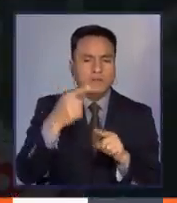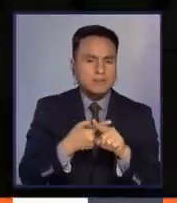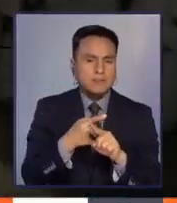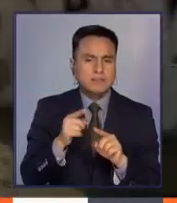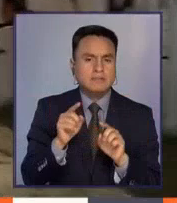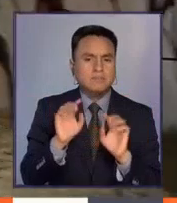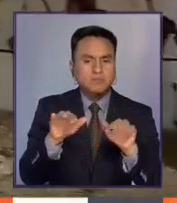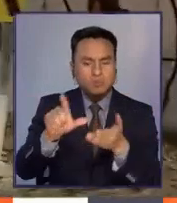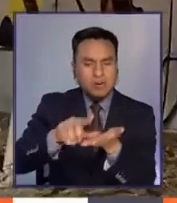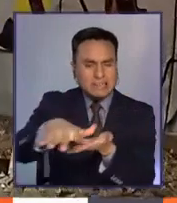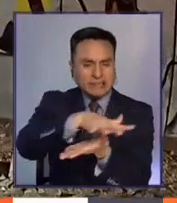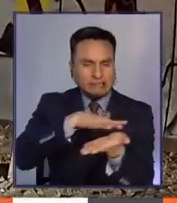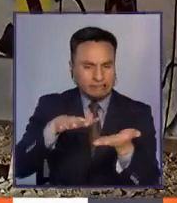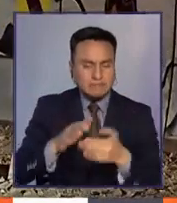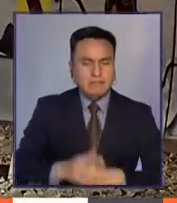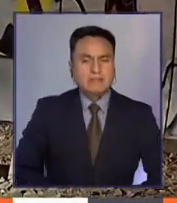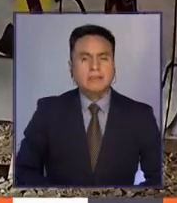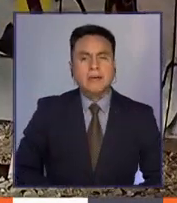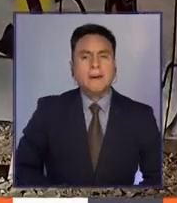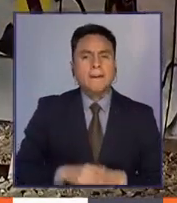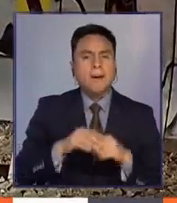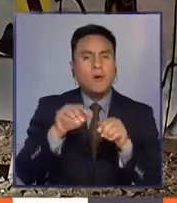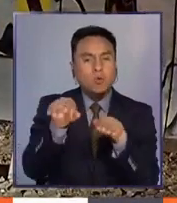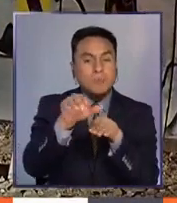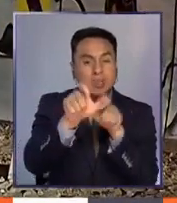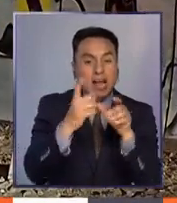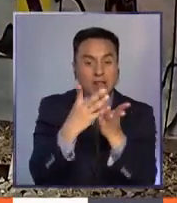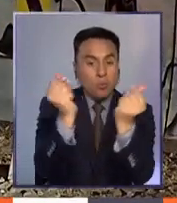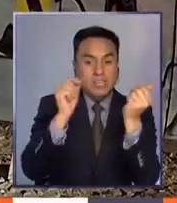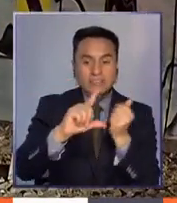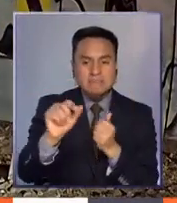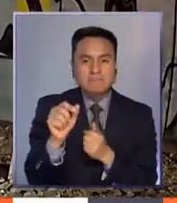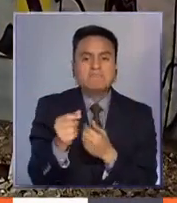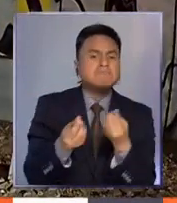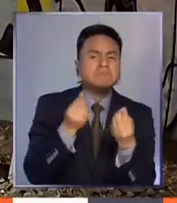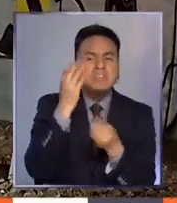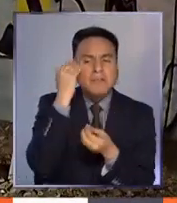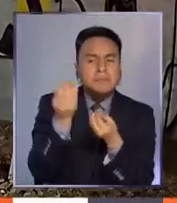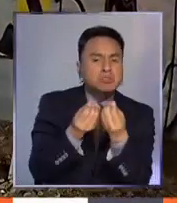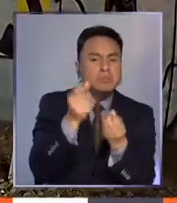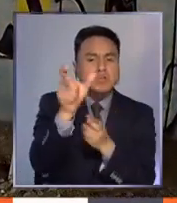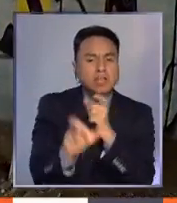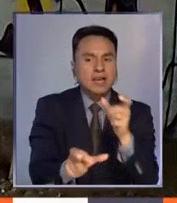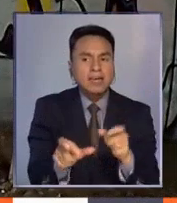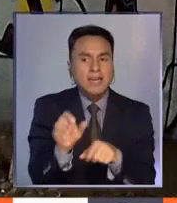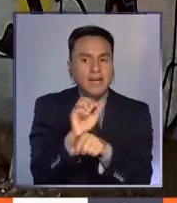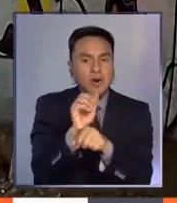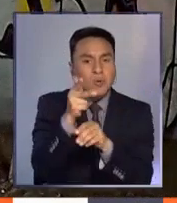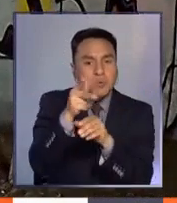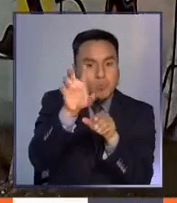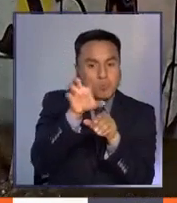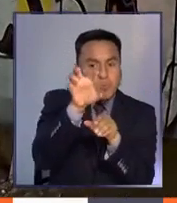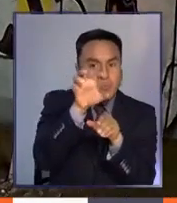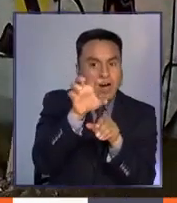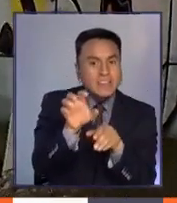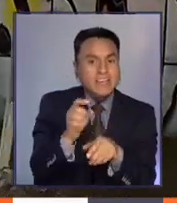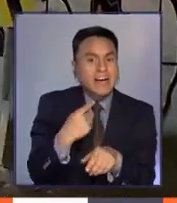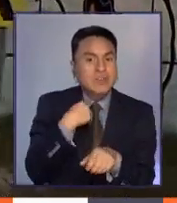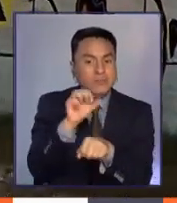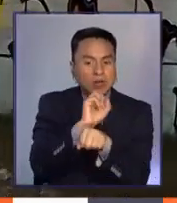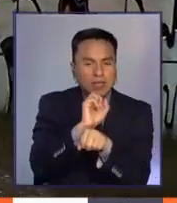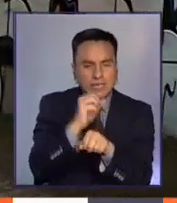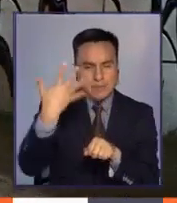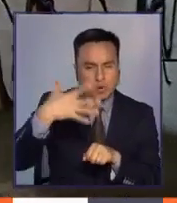en el sector. Del paradero de los delincuentes nada se sabe. Lo que sí es que el registro de la cámara instalada en el auto de la víctima fue